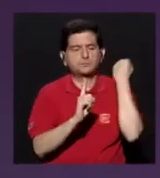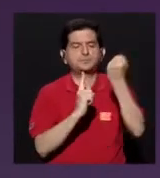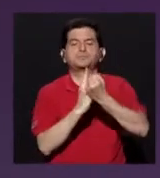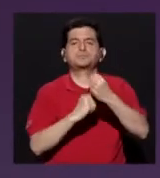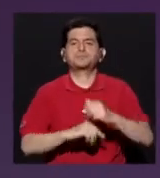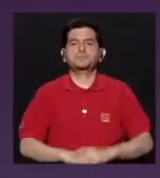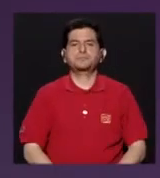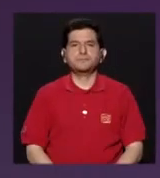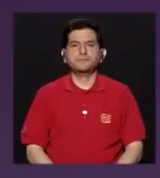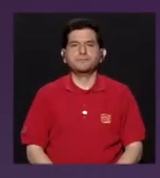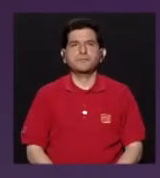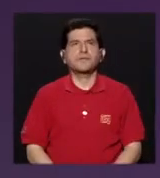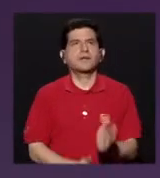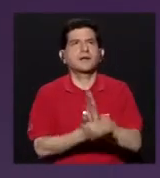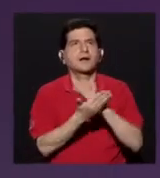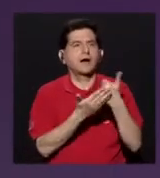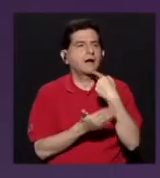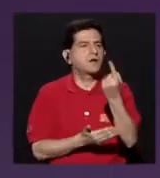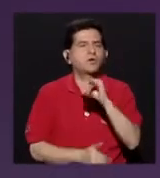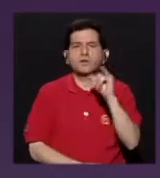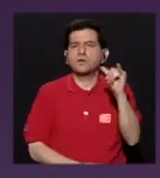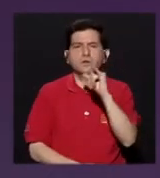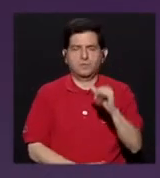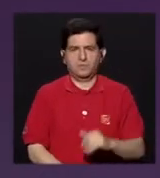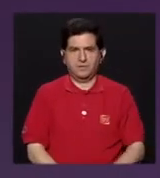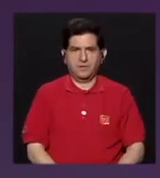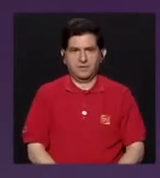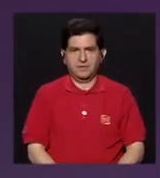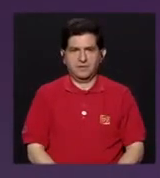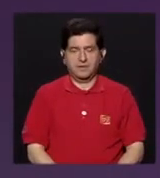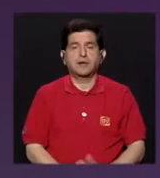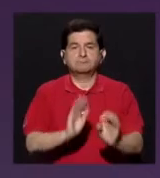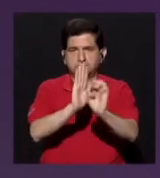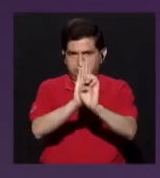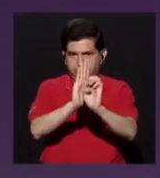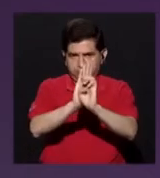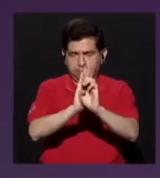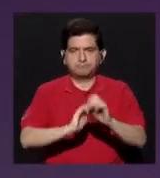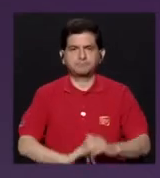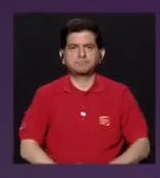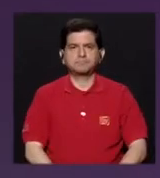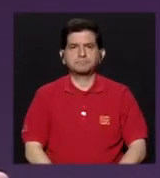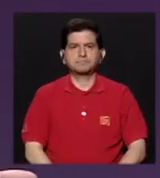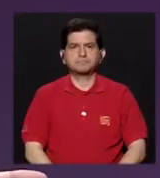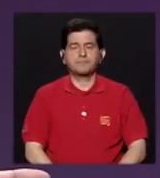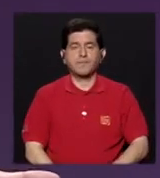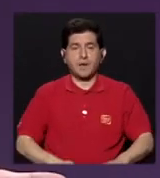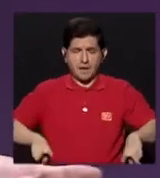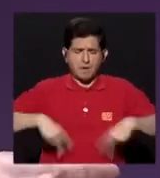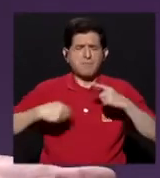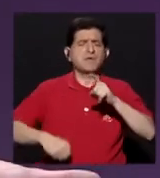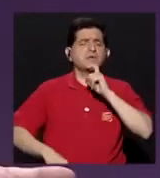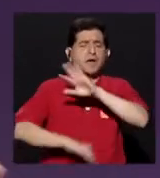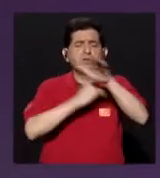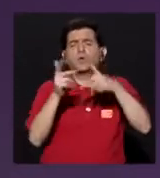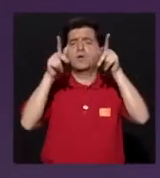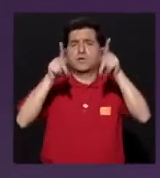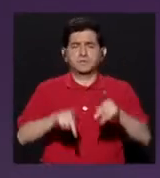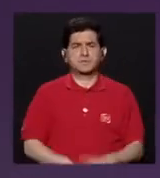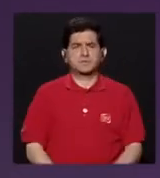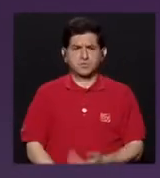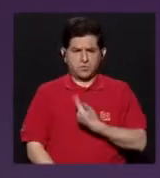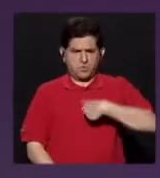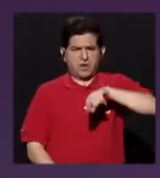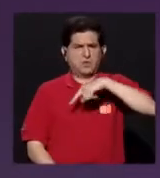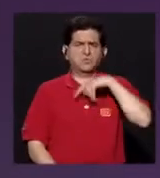situaciones. Hay algo que nos dicen también muchísimo, que es, por ejemplo, que la vida es difícil para todo el mundo, que por qué